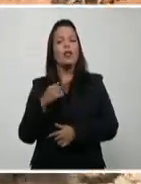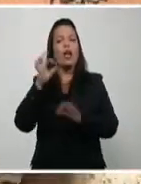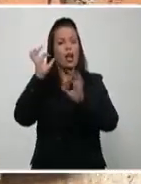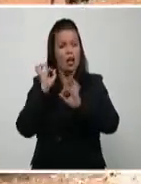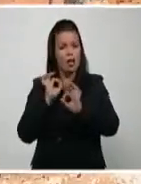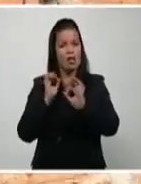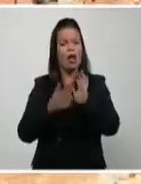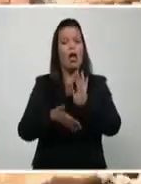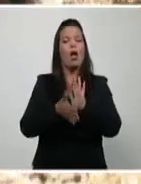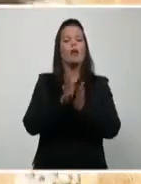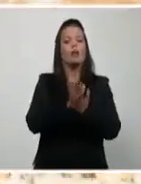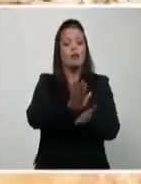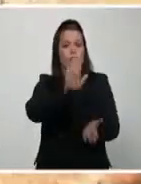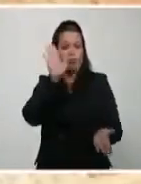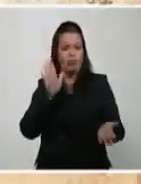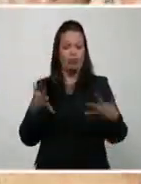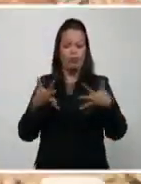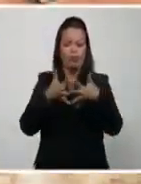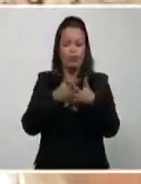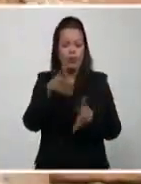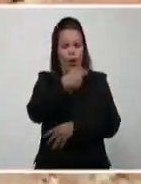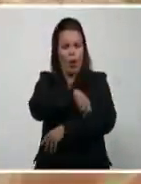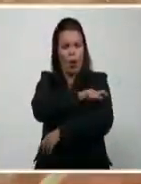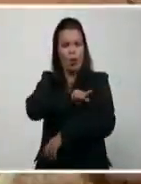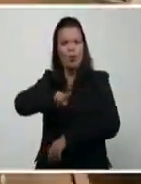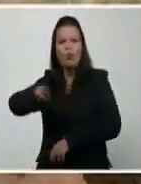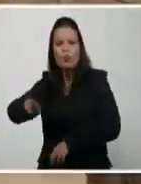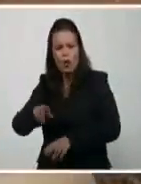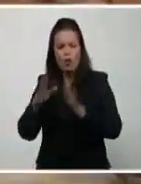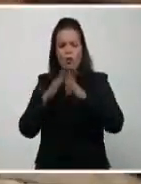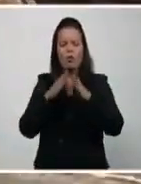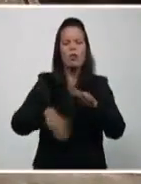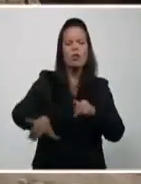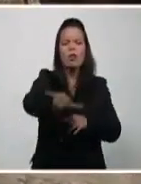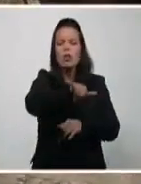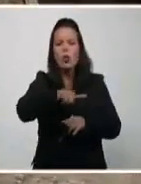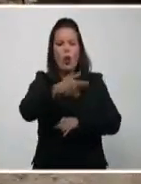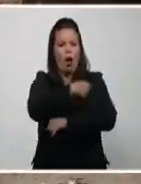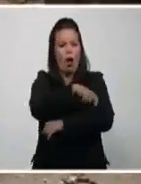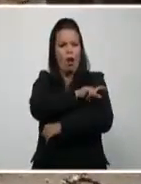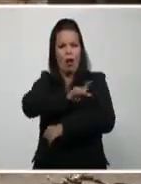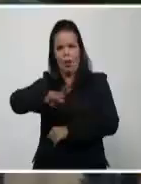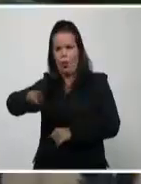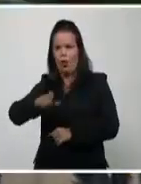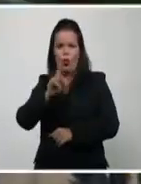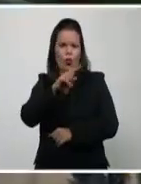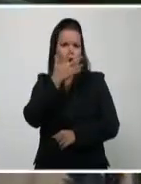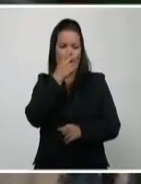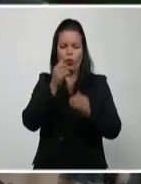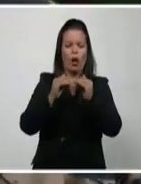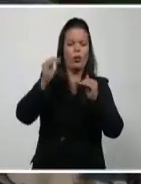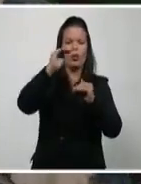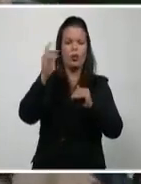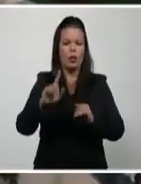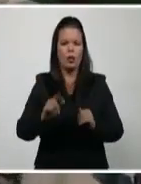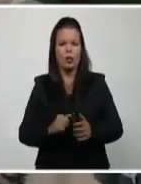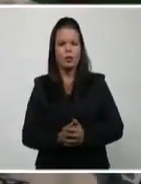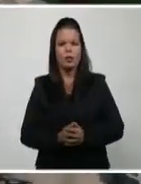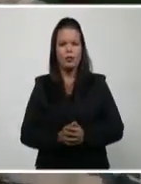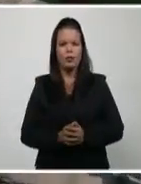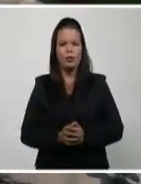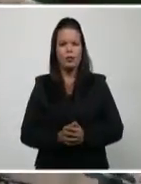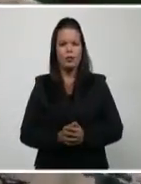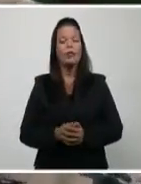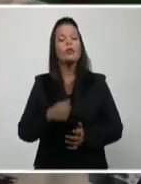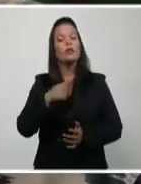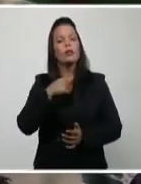pobreza para sentirse al lado de sus semejantes, todos a la misma altura y nivel. Yo debo confesar que Teresita influyó